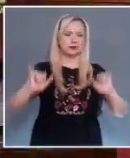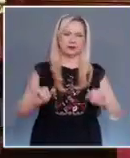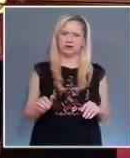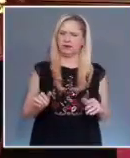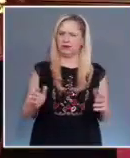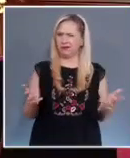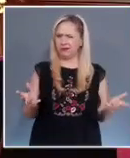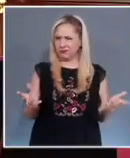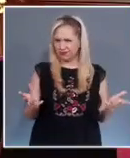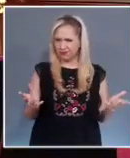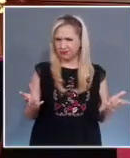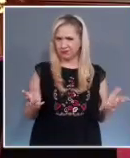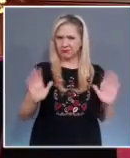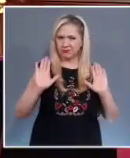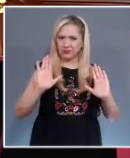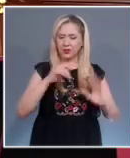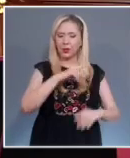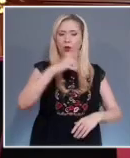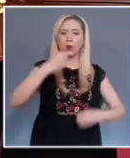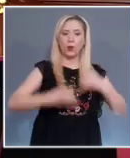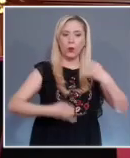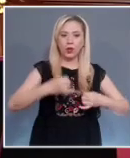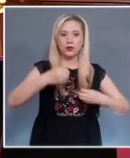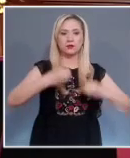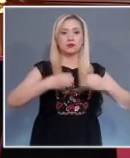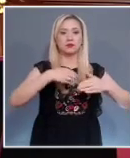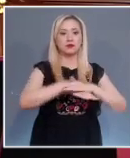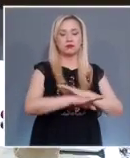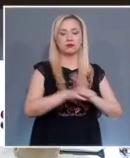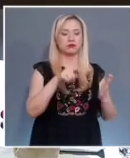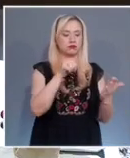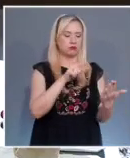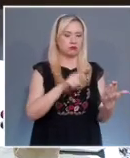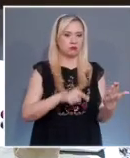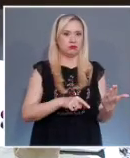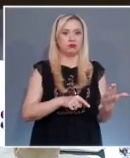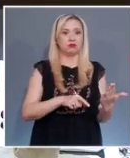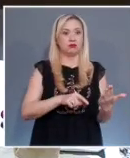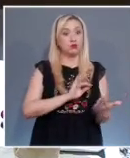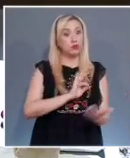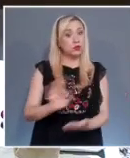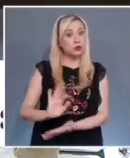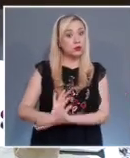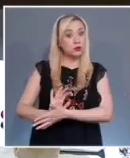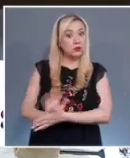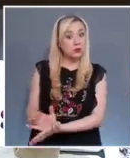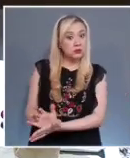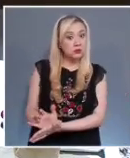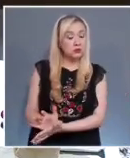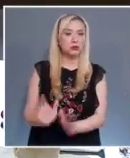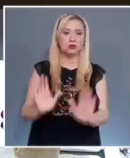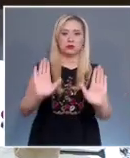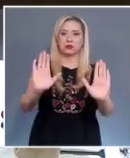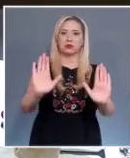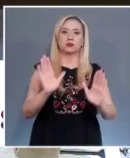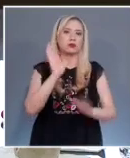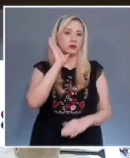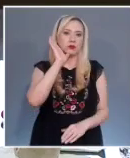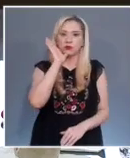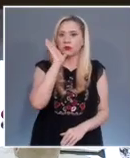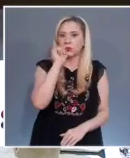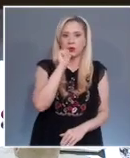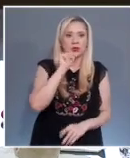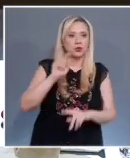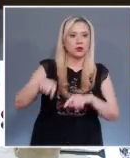los jueces o tribunales dotarlo de contenido, y mucho menos que solo a partir de la apreciación pueda negarse a una persona acceder a